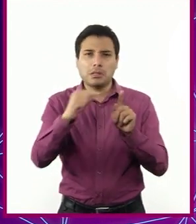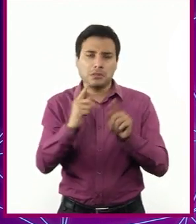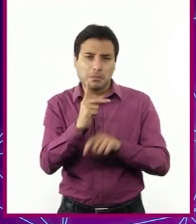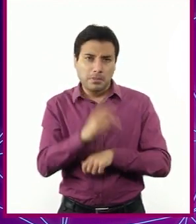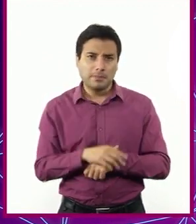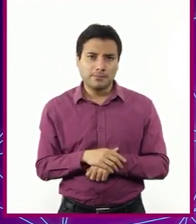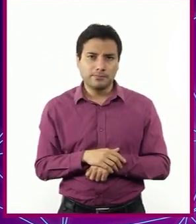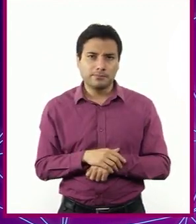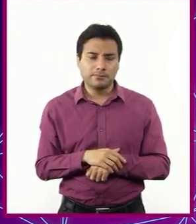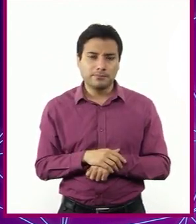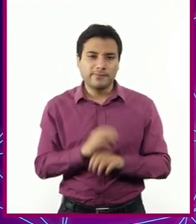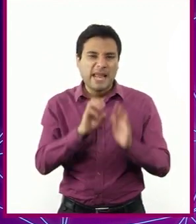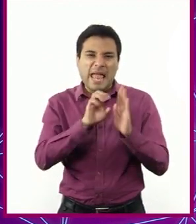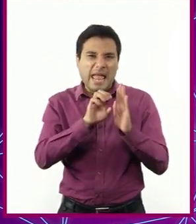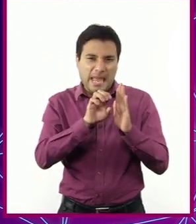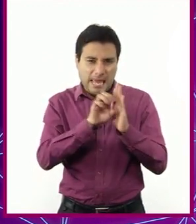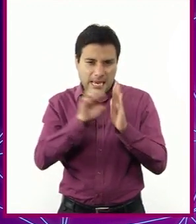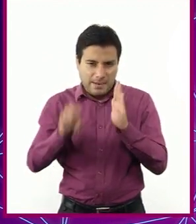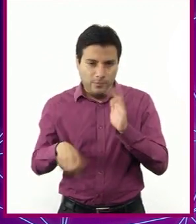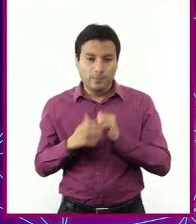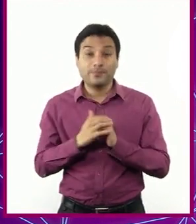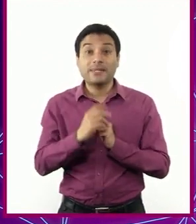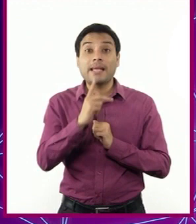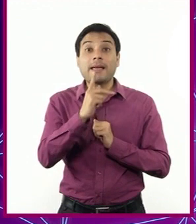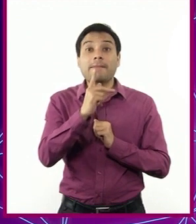sucede si P es igual a 0?